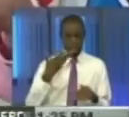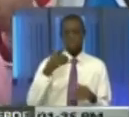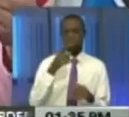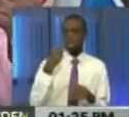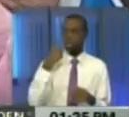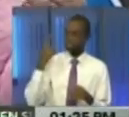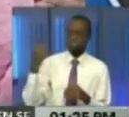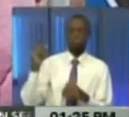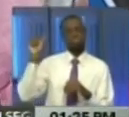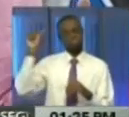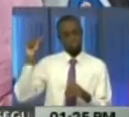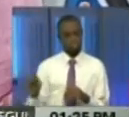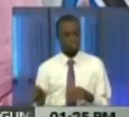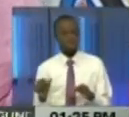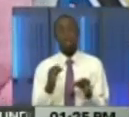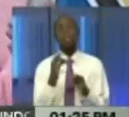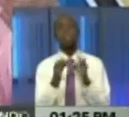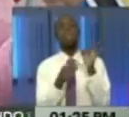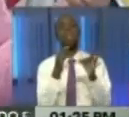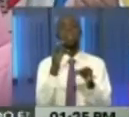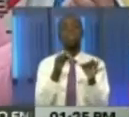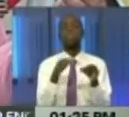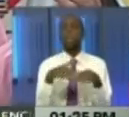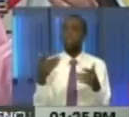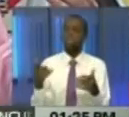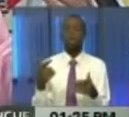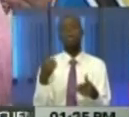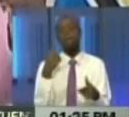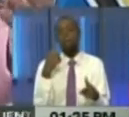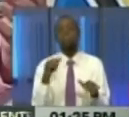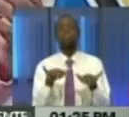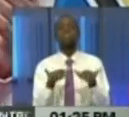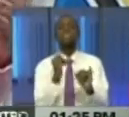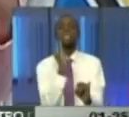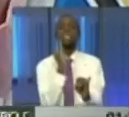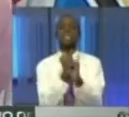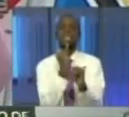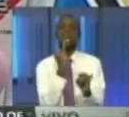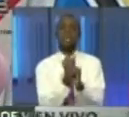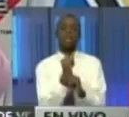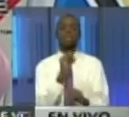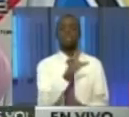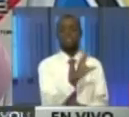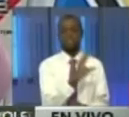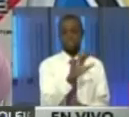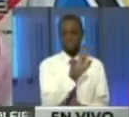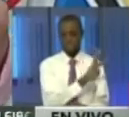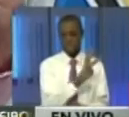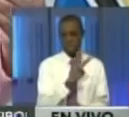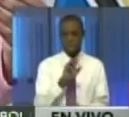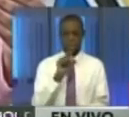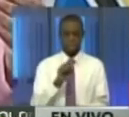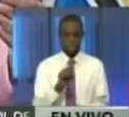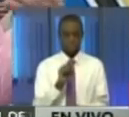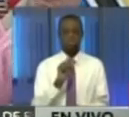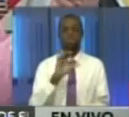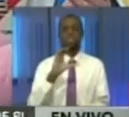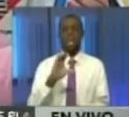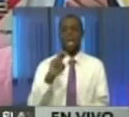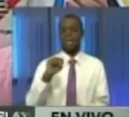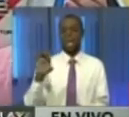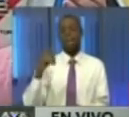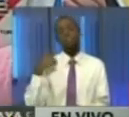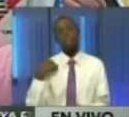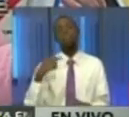voy a decir se pueda hacer efectivamente, que es que cualquier persona de los que están aquí presentes, de los que nos están viendo, pueden revisar